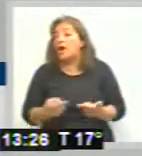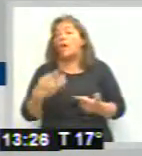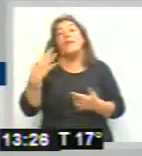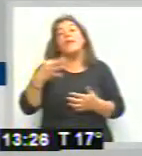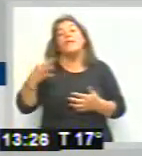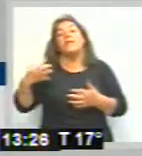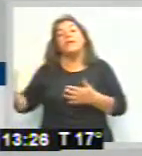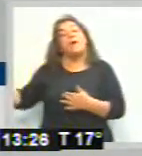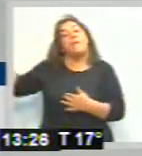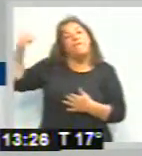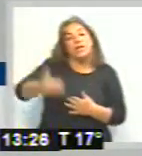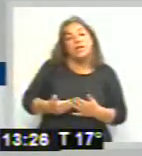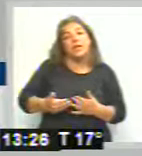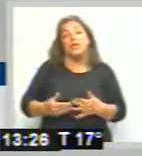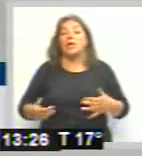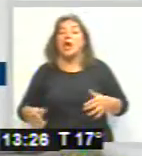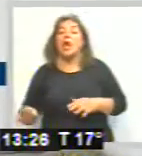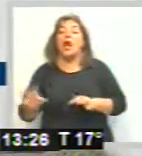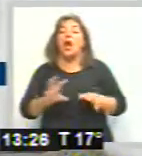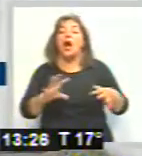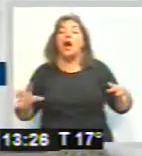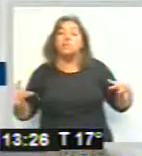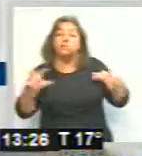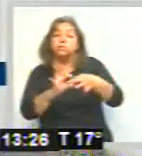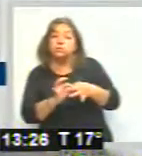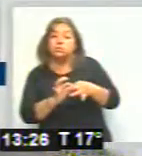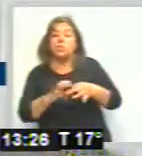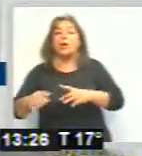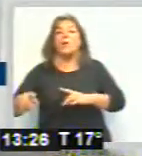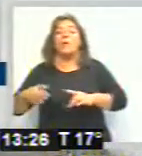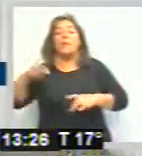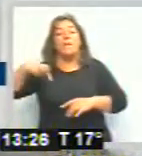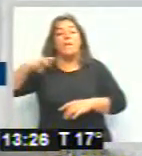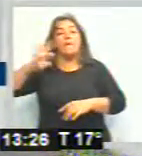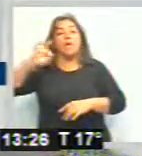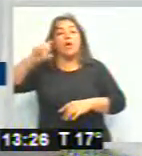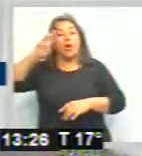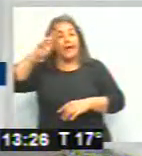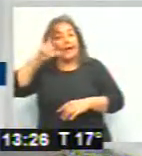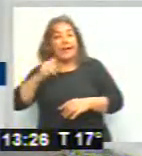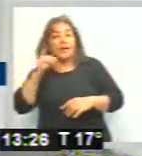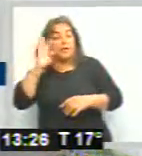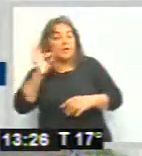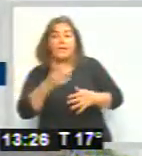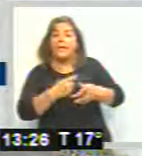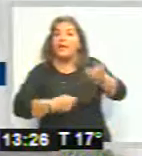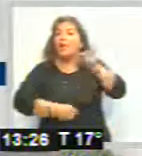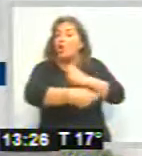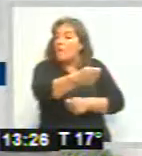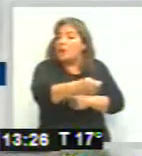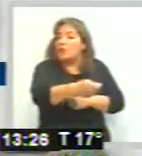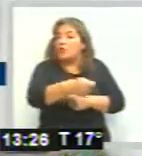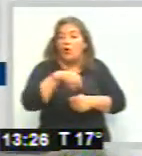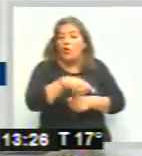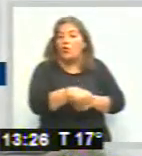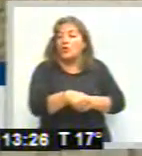a la unidad de coordinación del Procrear para interiorizarse de este decreto y del convenio que tenían que suscribir con dicha